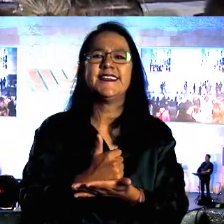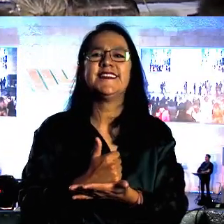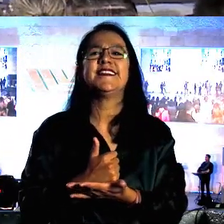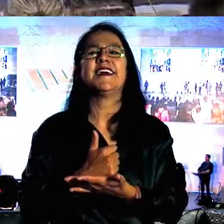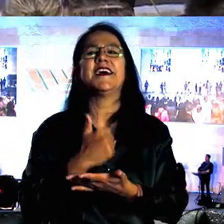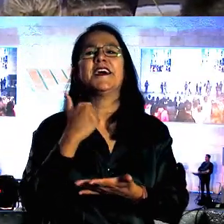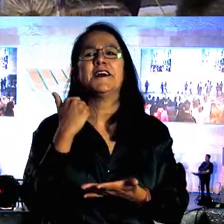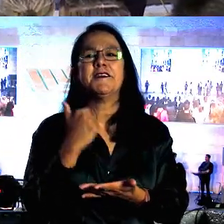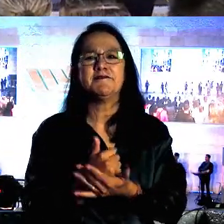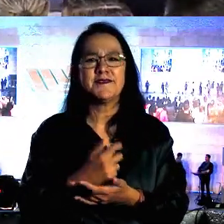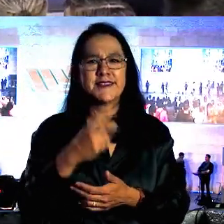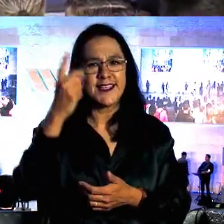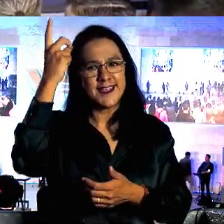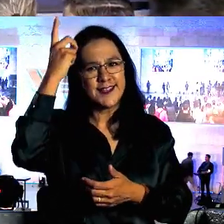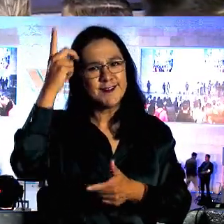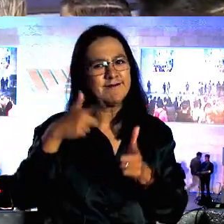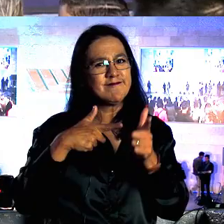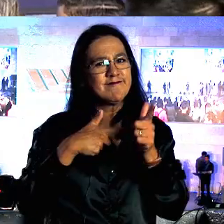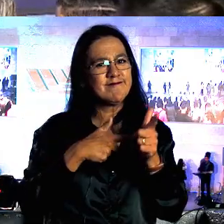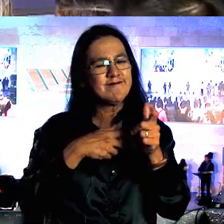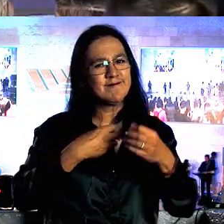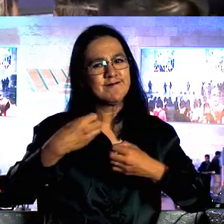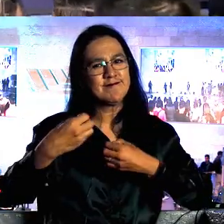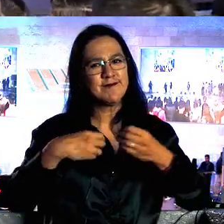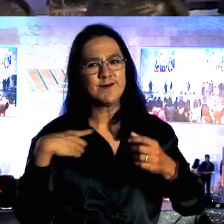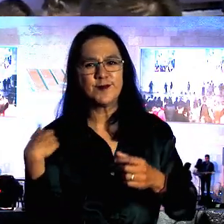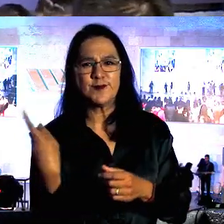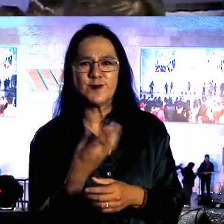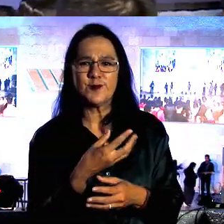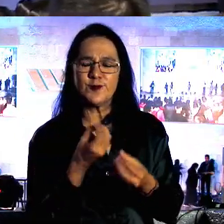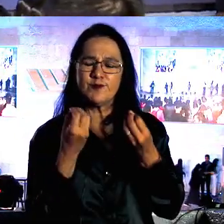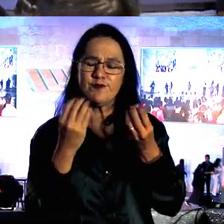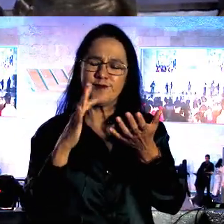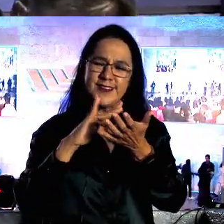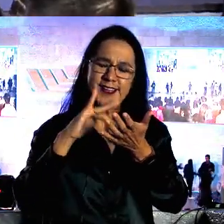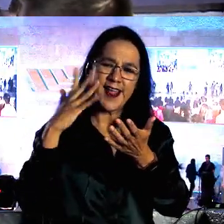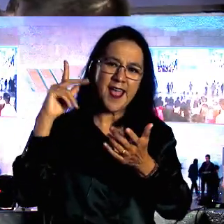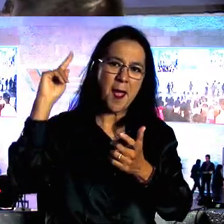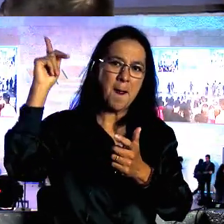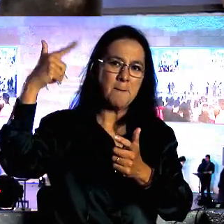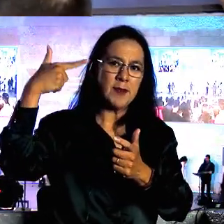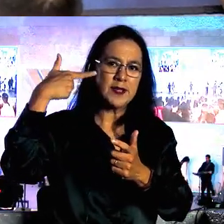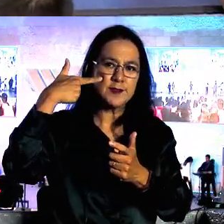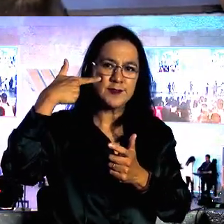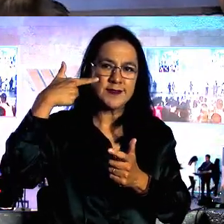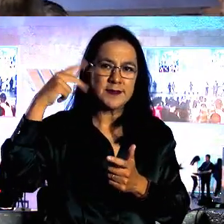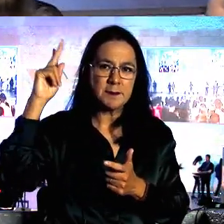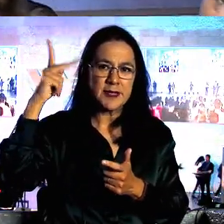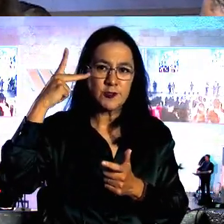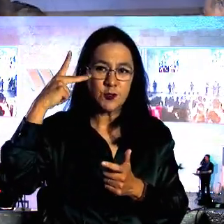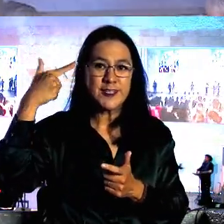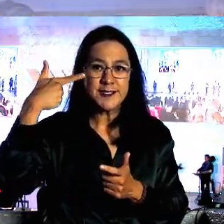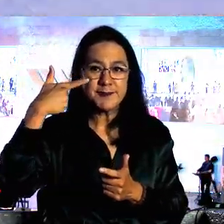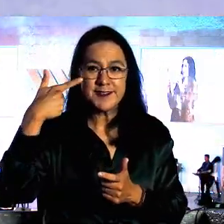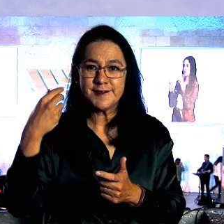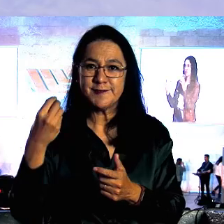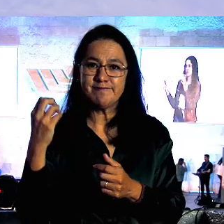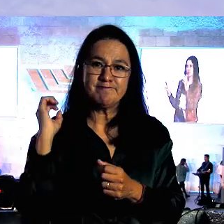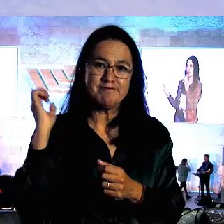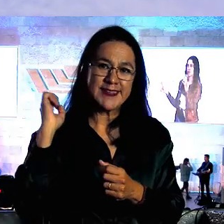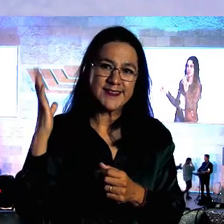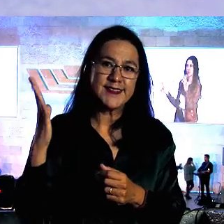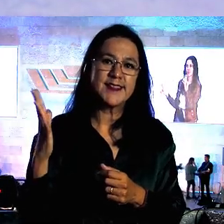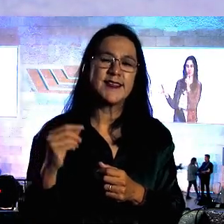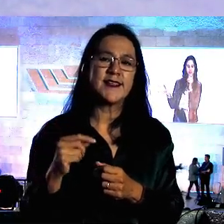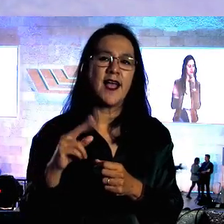Amén que Dios siga obrando en nosotros muchas gracias a nuestro querido pastor por el mensaje de hoy y ya casi para terminar dos